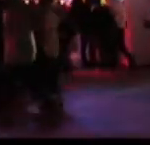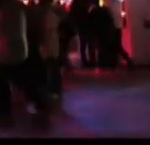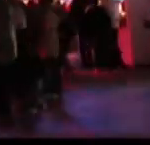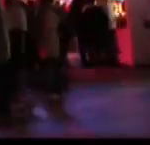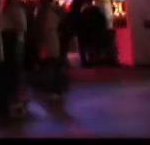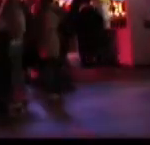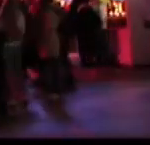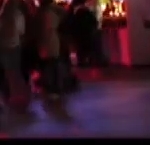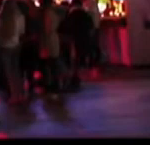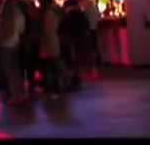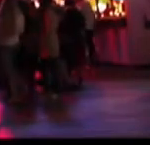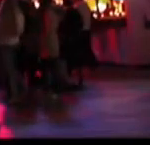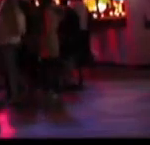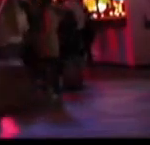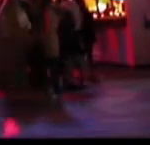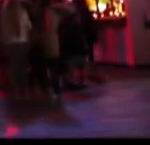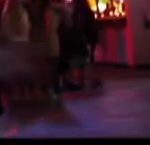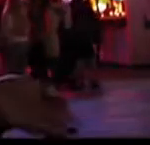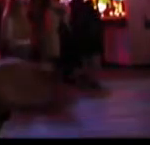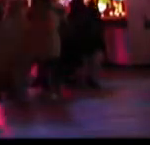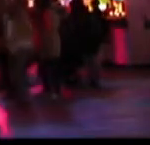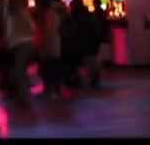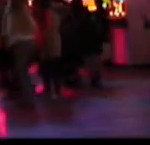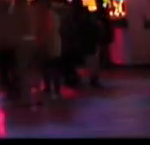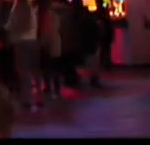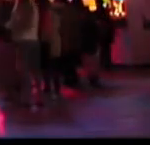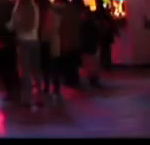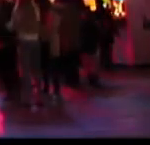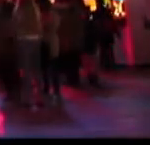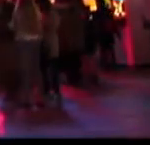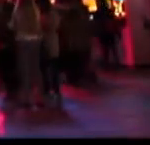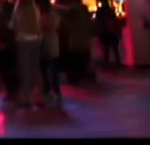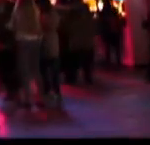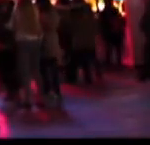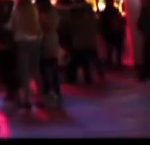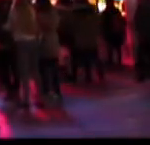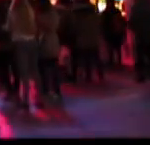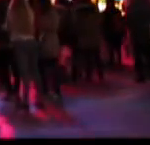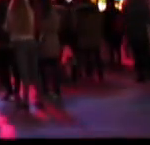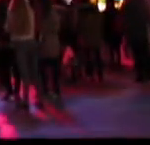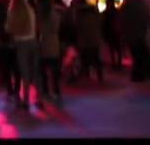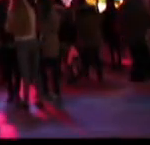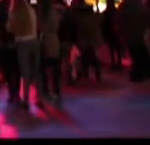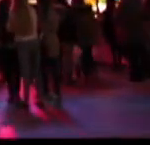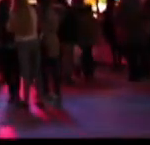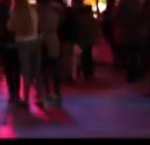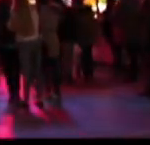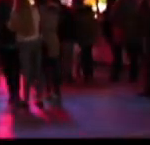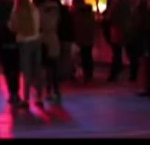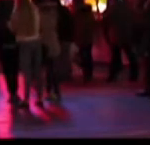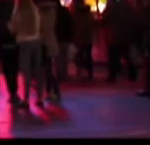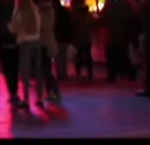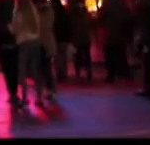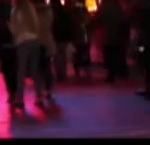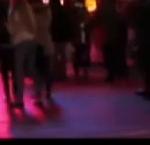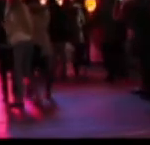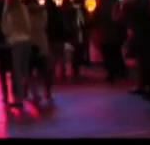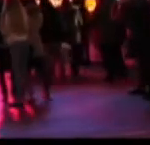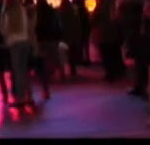el grado universitario, es decir, que la sociedad conciba a los profesores normalistas como